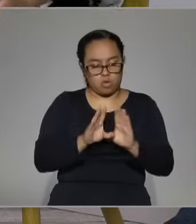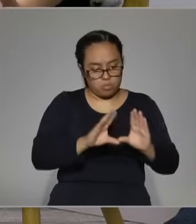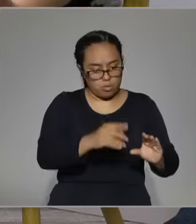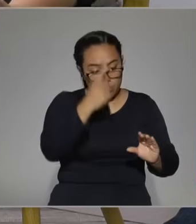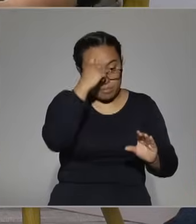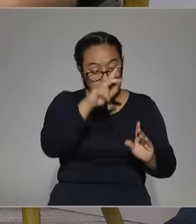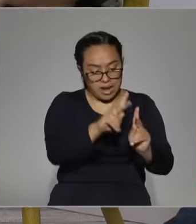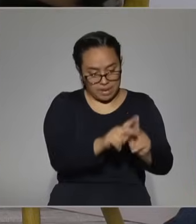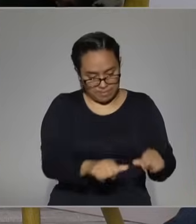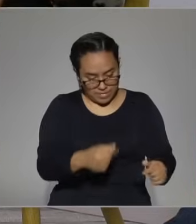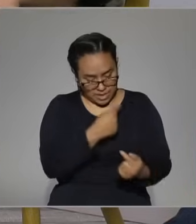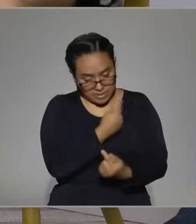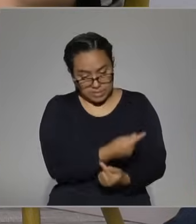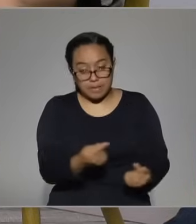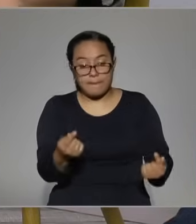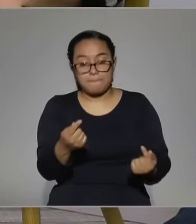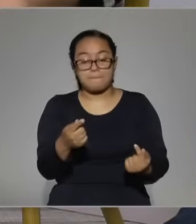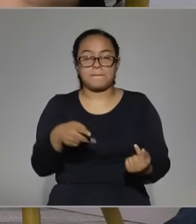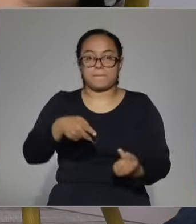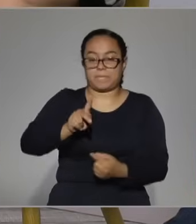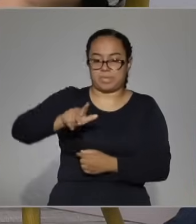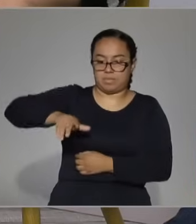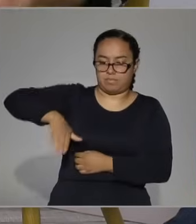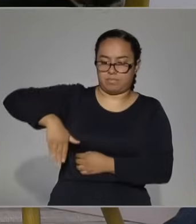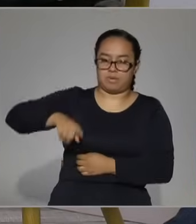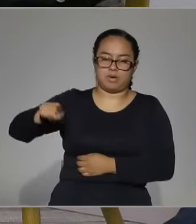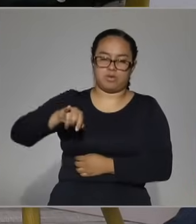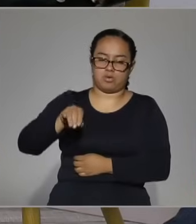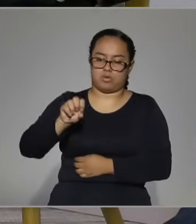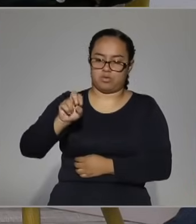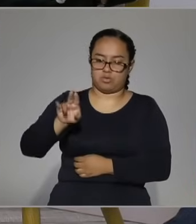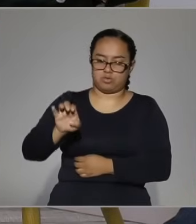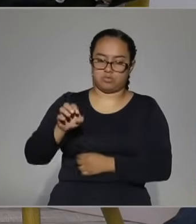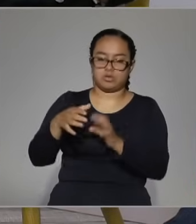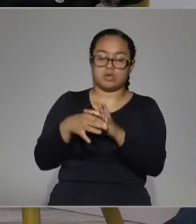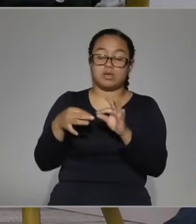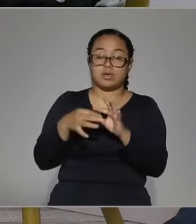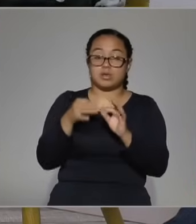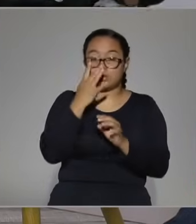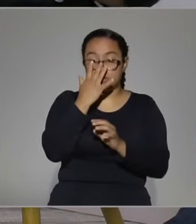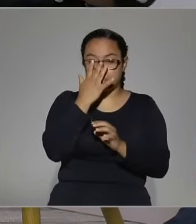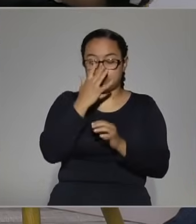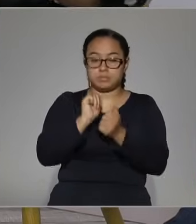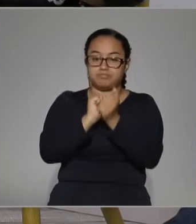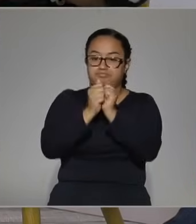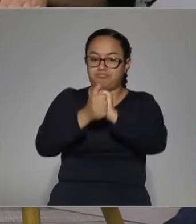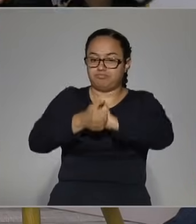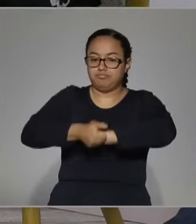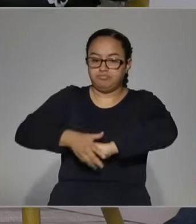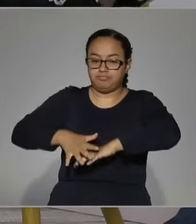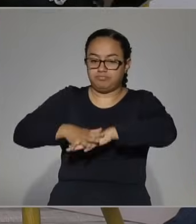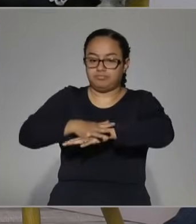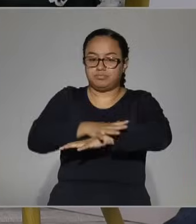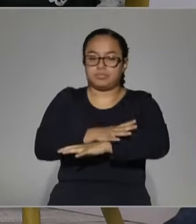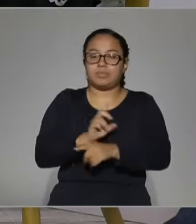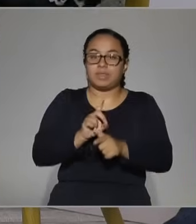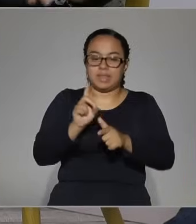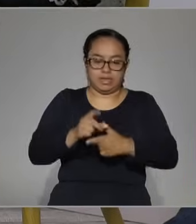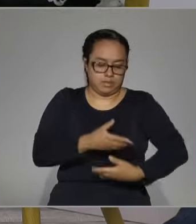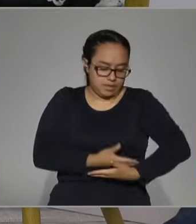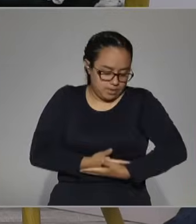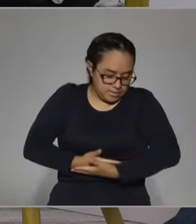la paz en los chiquitos, pero hace rato Josué lo decía, va transformándose desde los